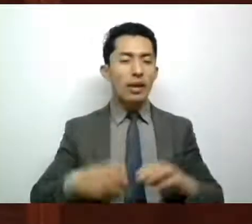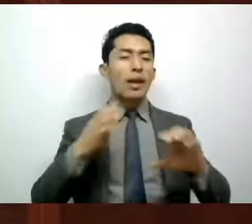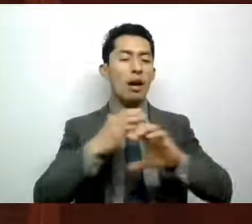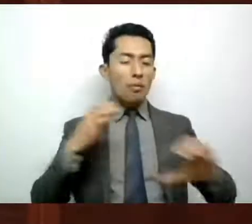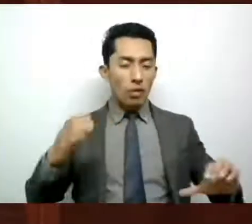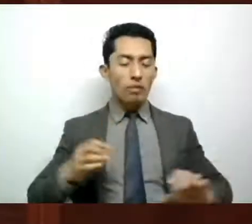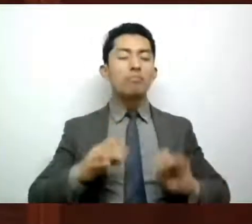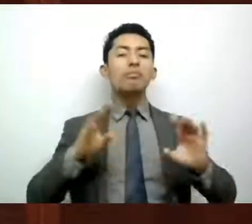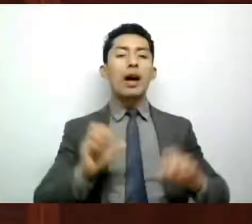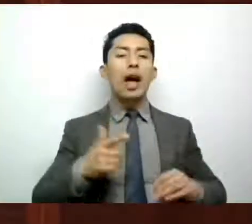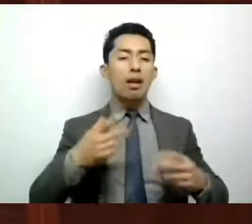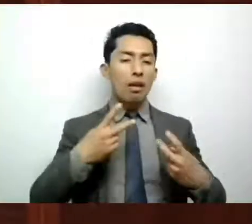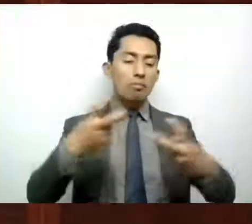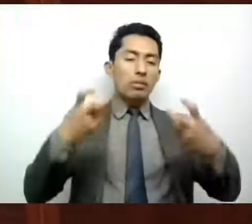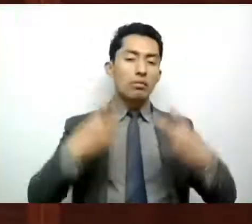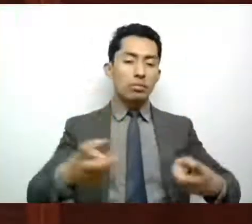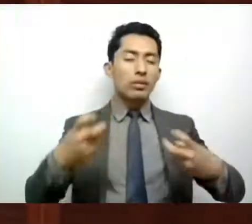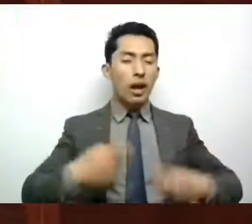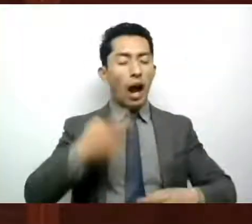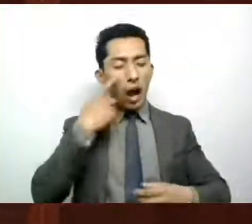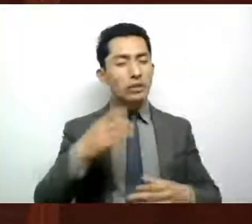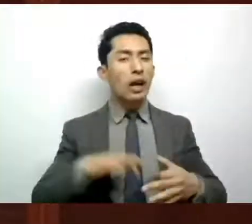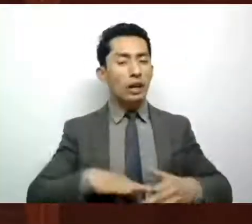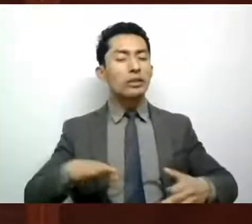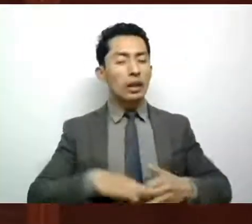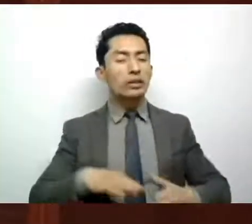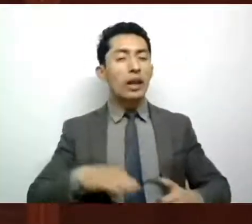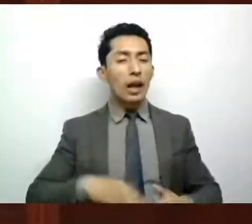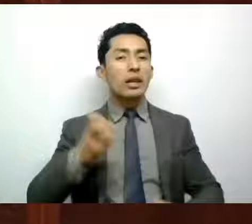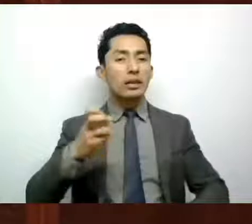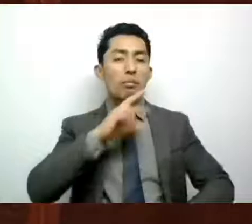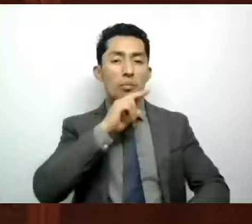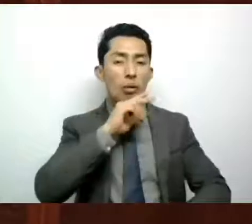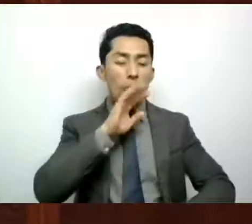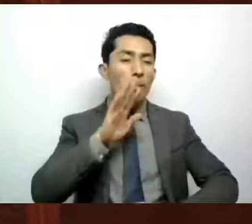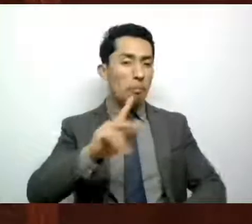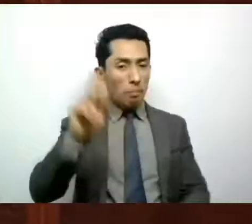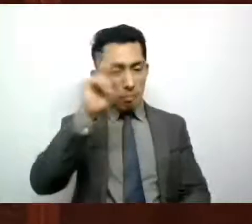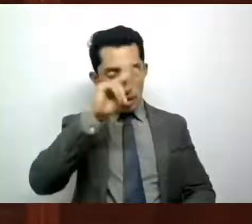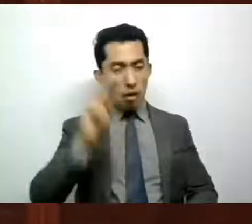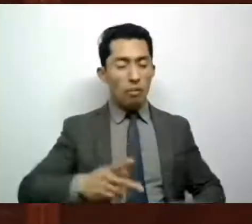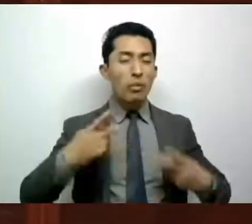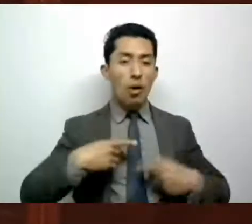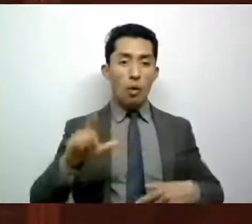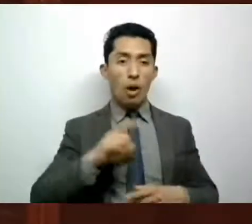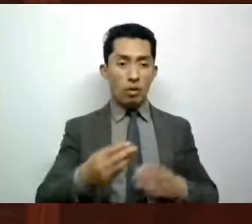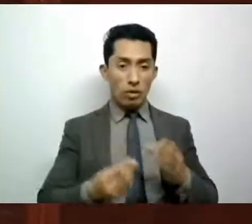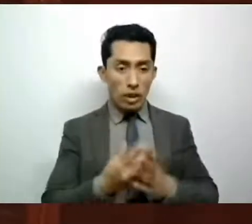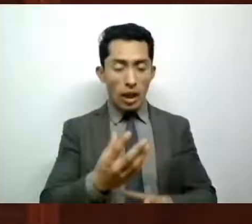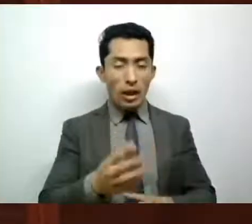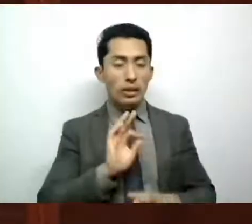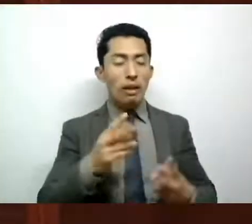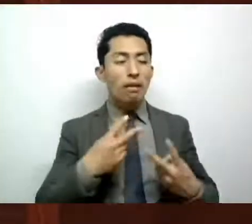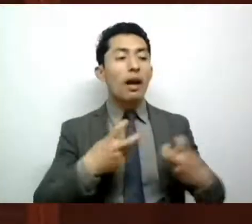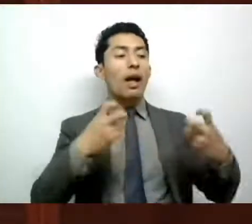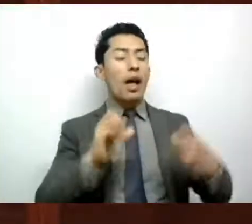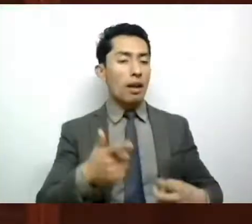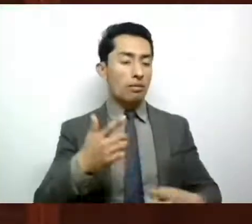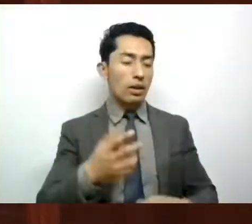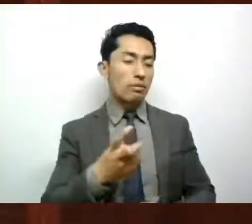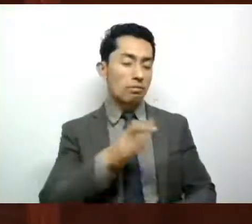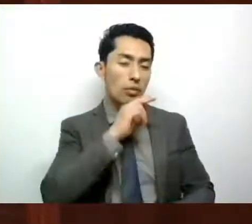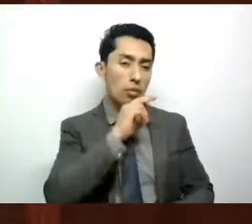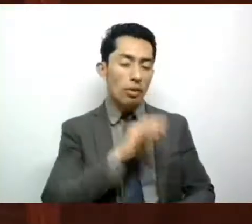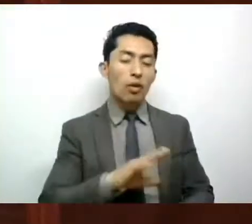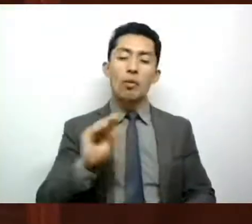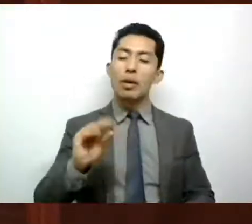los camiones son la principal preocupación que tienen los ciudadanos al salir de sus casas.